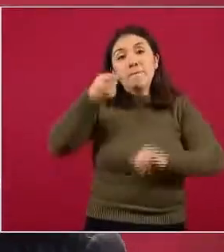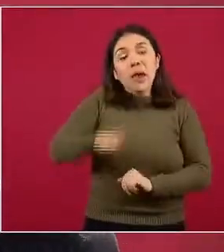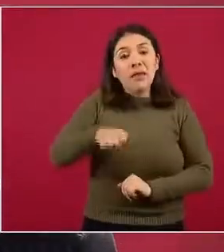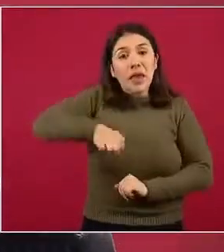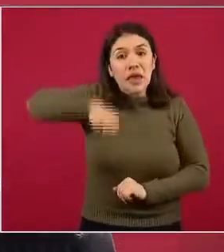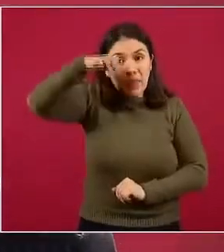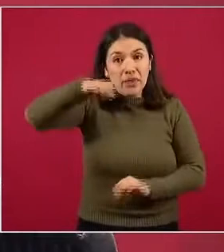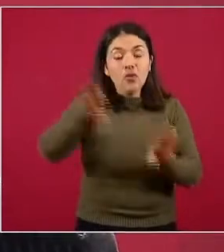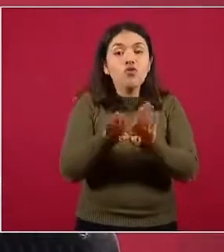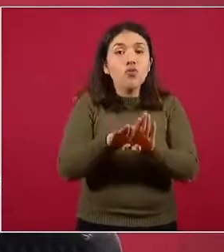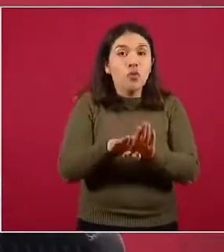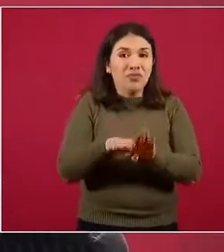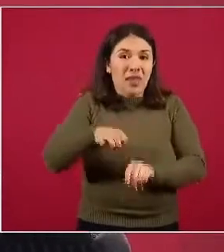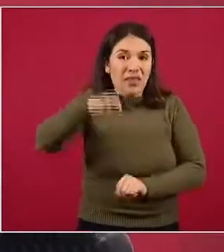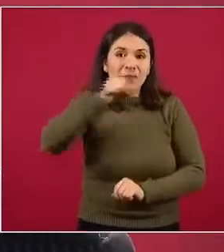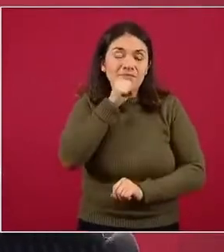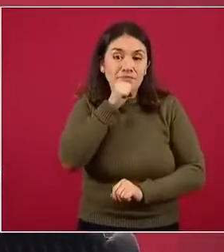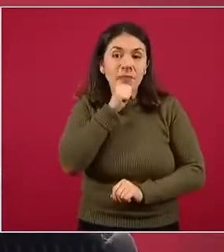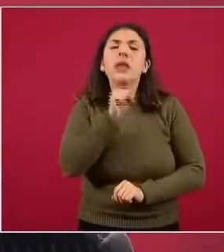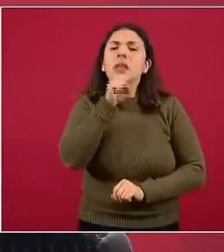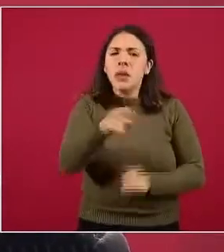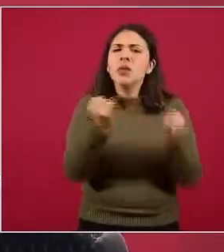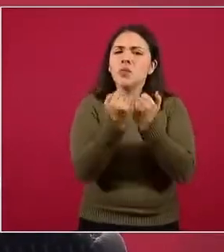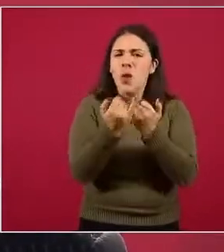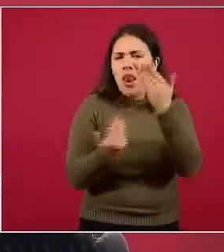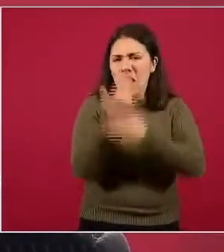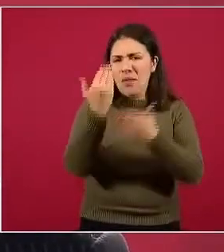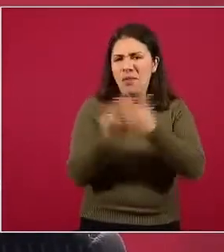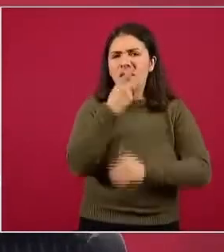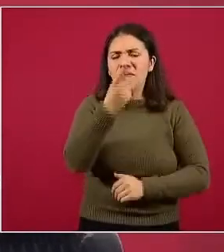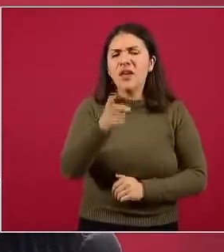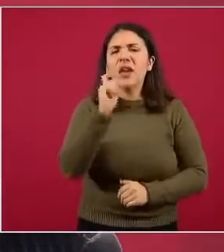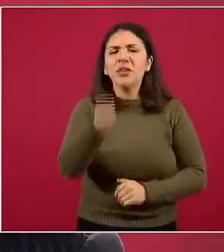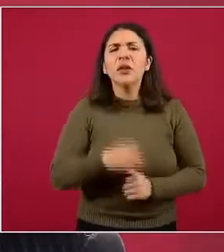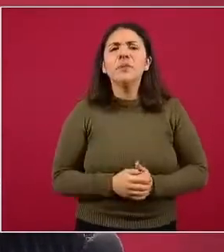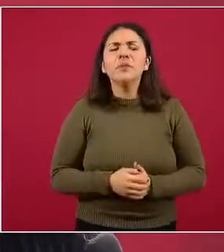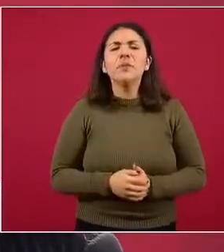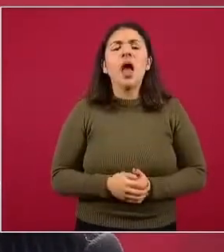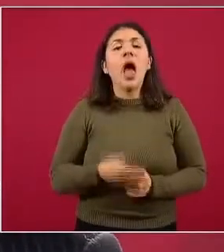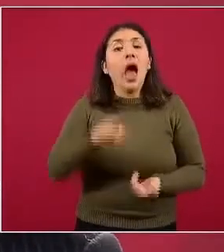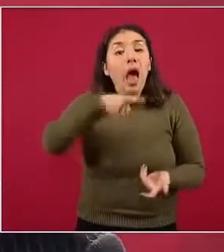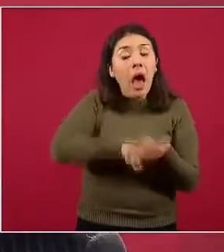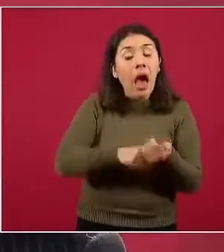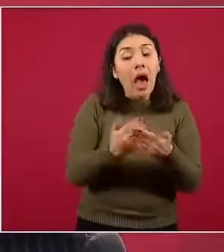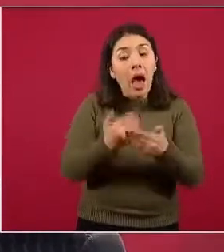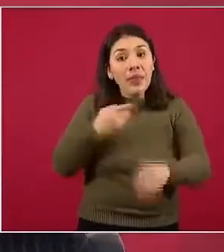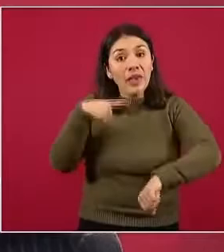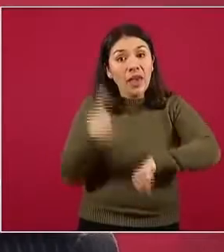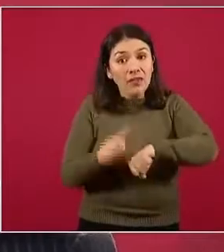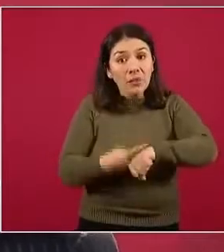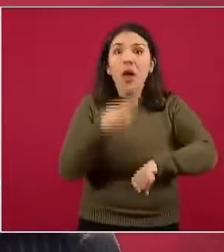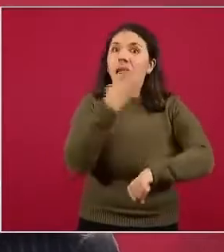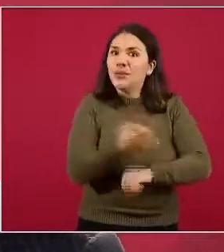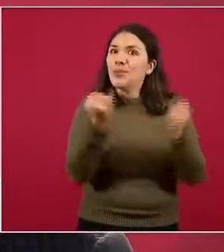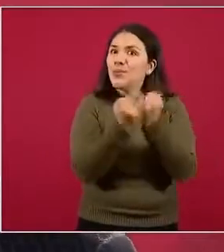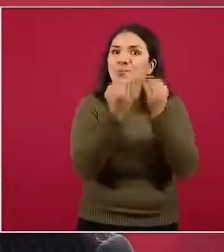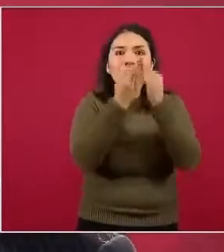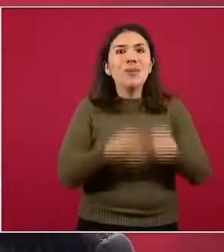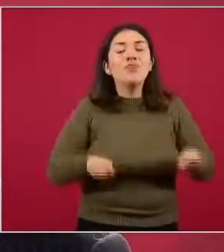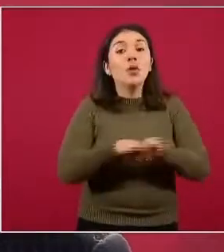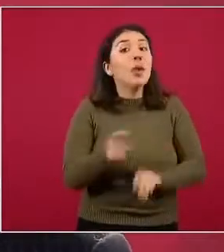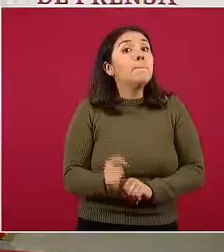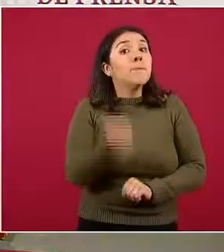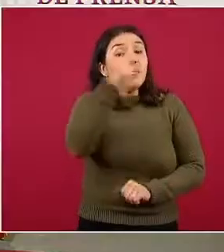en términos de sus edades. También platicábamos en la mañana que las comorbilidades juegan un papel porque se